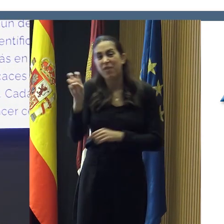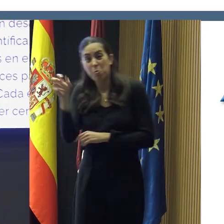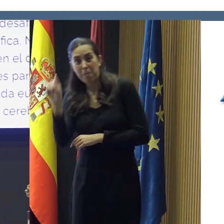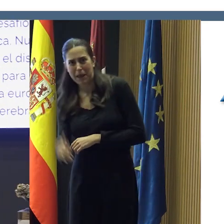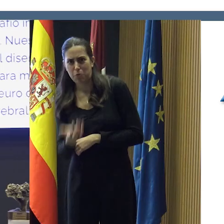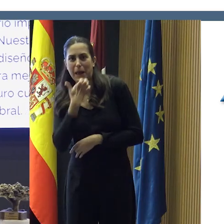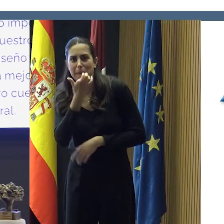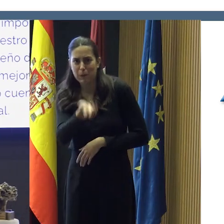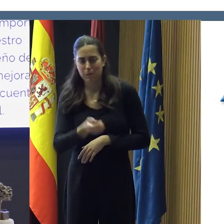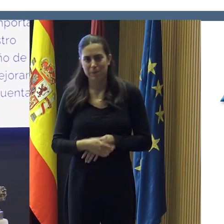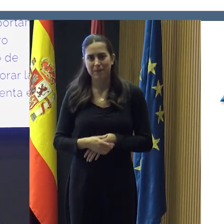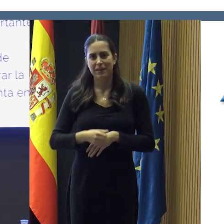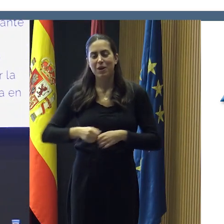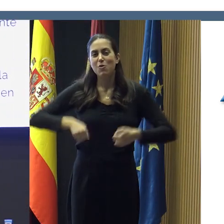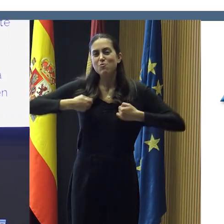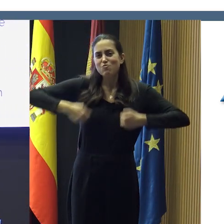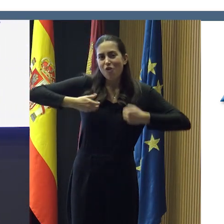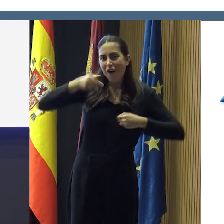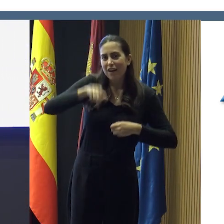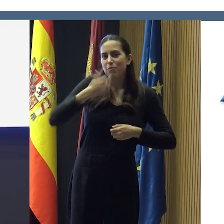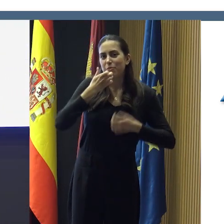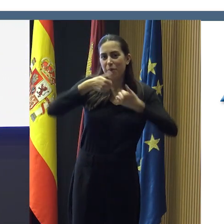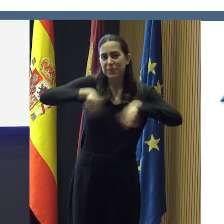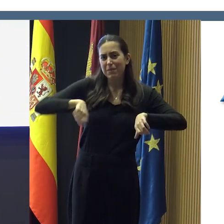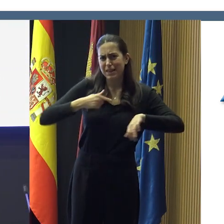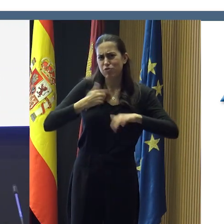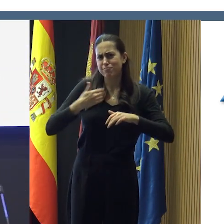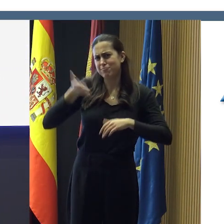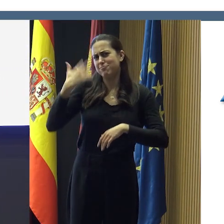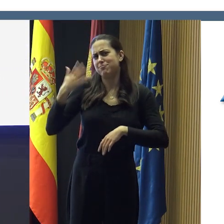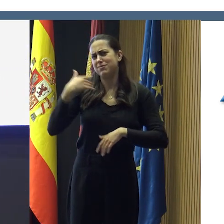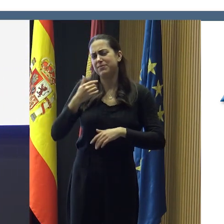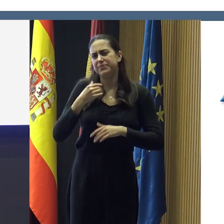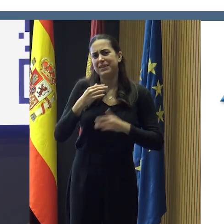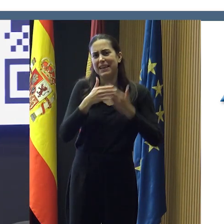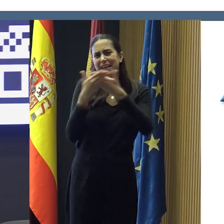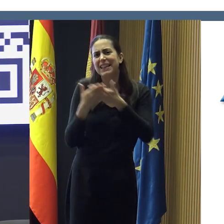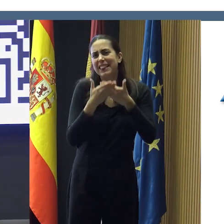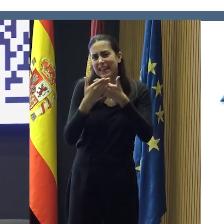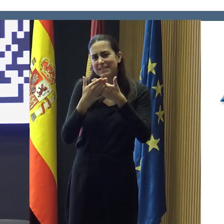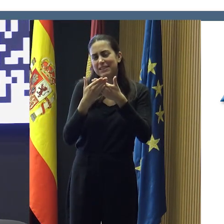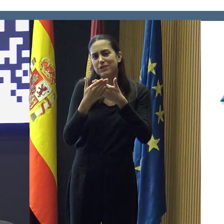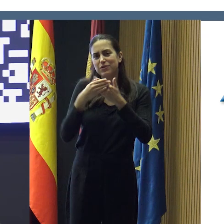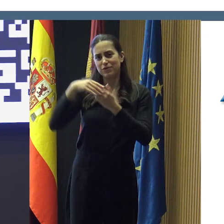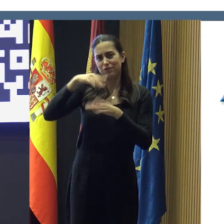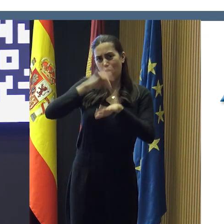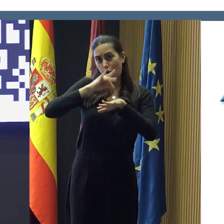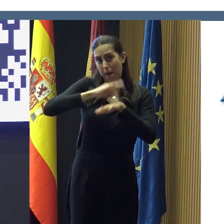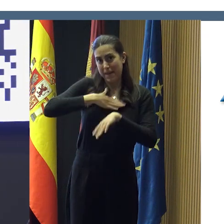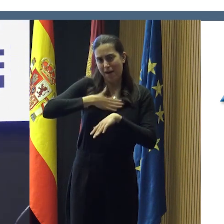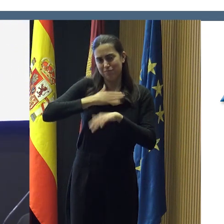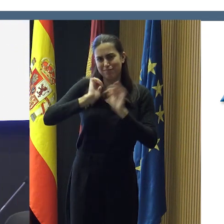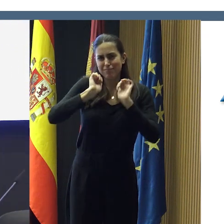Y luego, por ejemplo, los monos. Aquí en Albacete, cuando yo empecé a hacer la tesis doctoral, hace unos años,